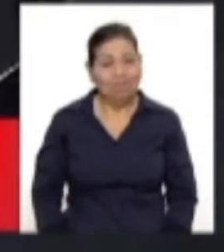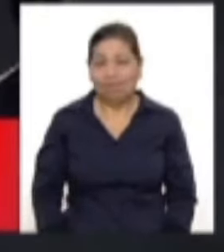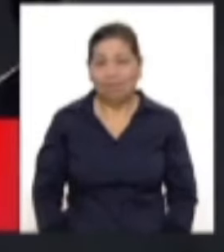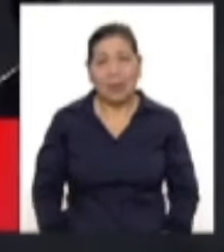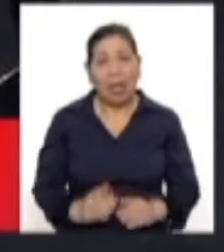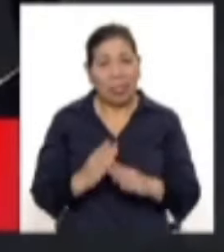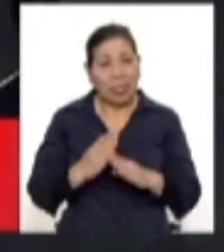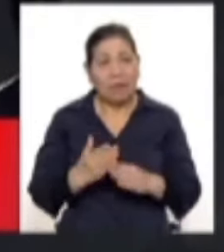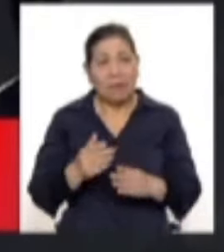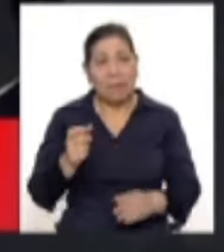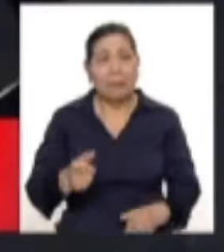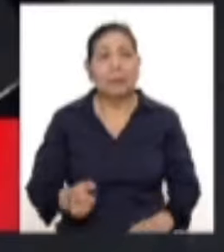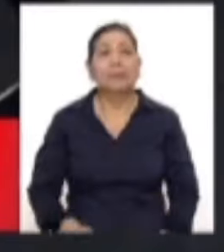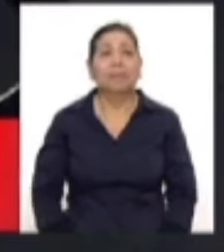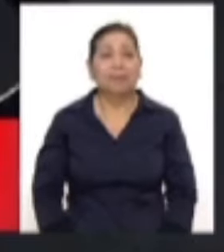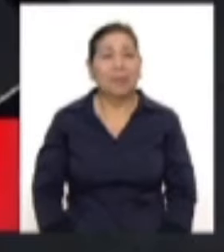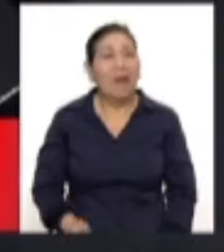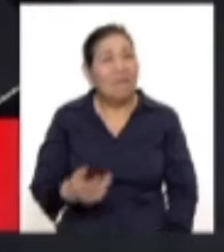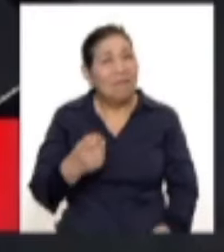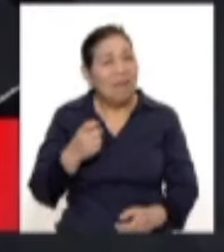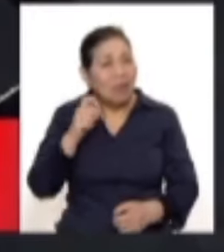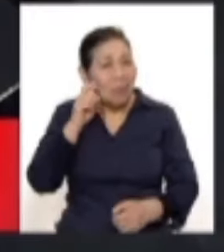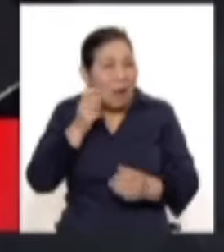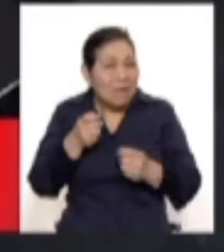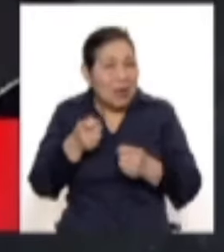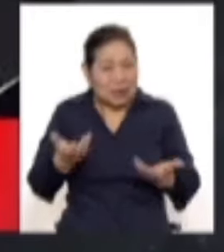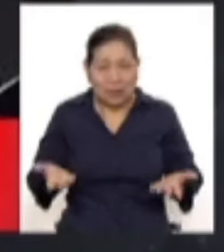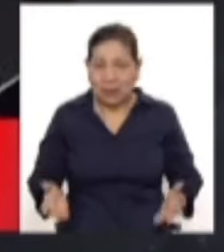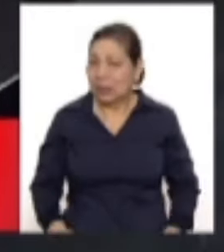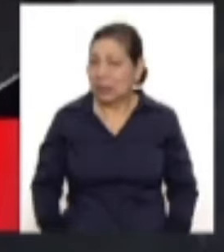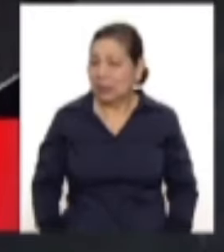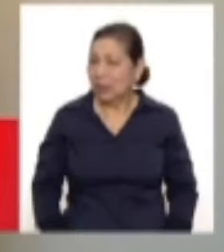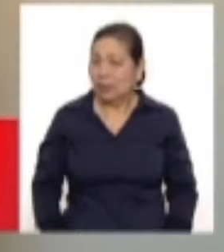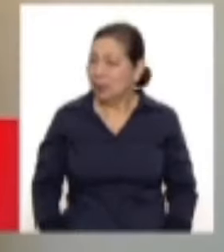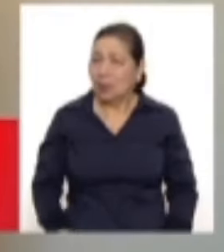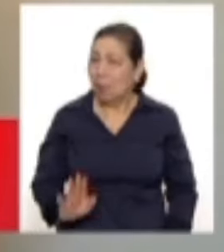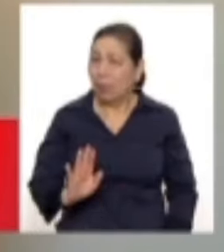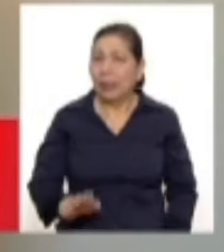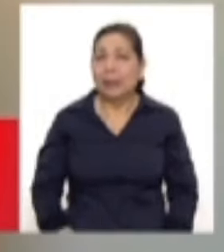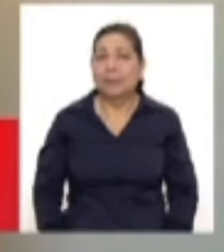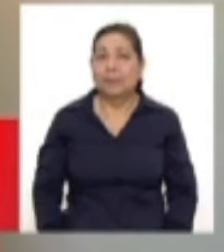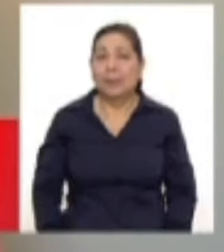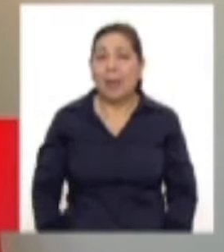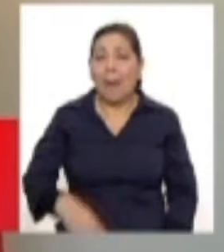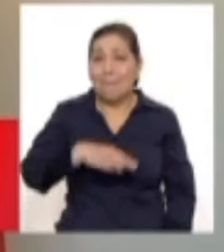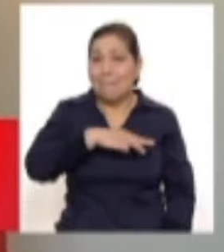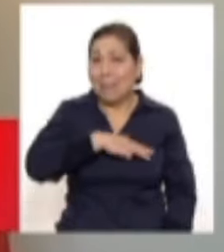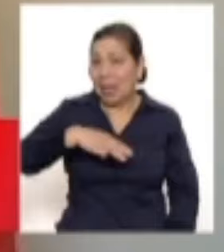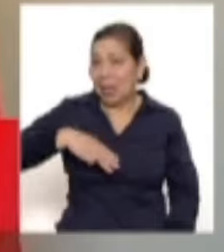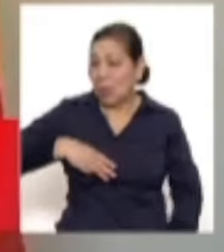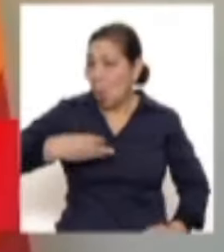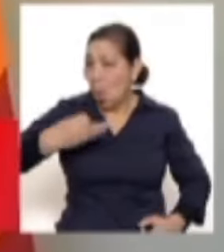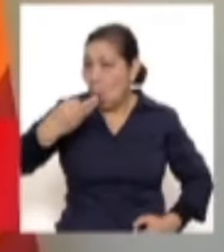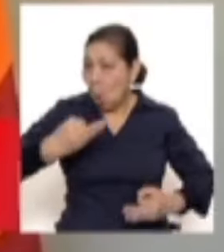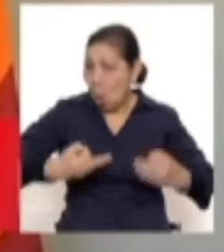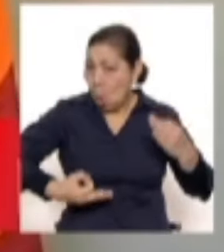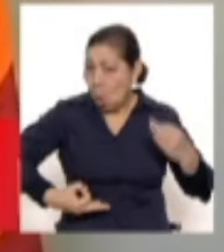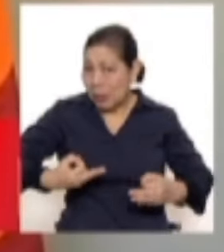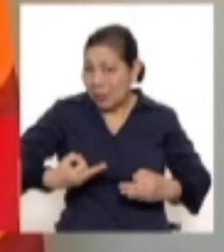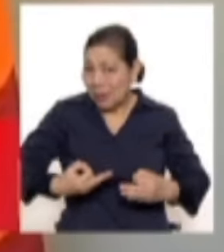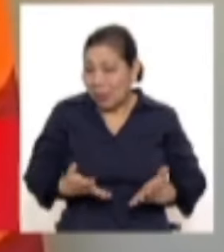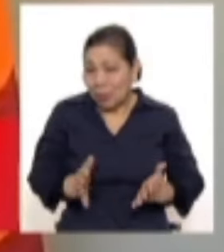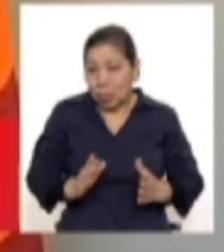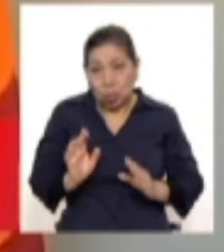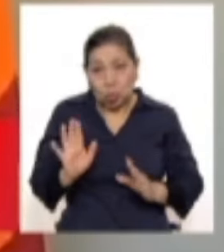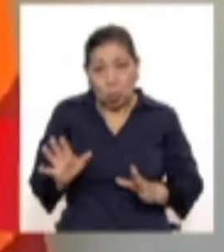agarra y defiende a un pedófilo como Evo Morales y ahora también cometiendo un delito de estupro. El ministro de Justicia, César Siles, anunció